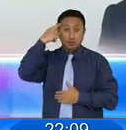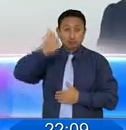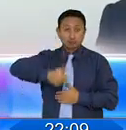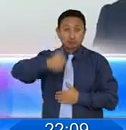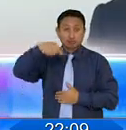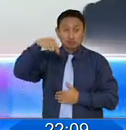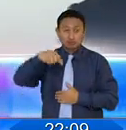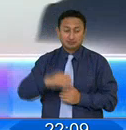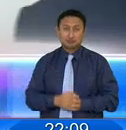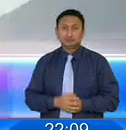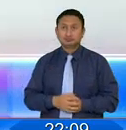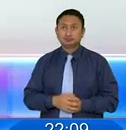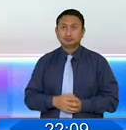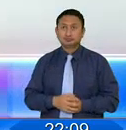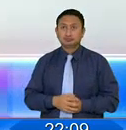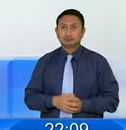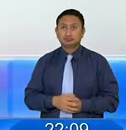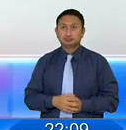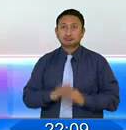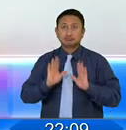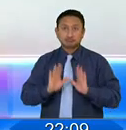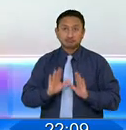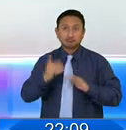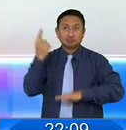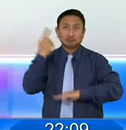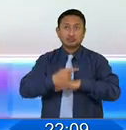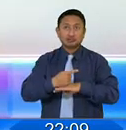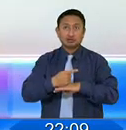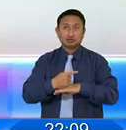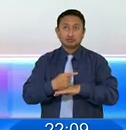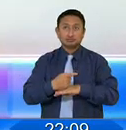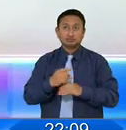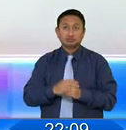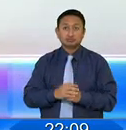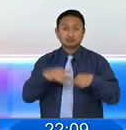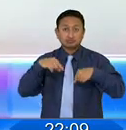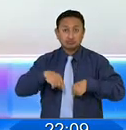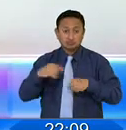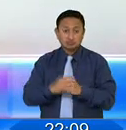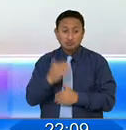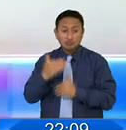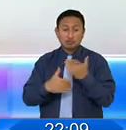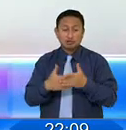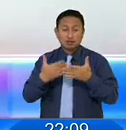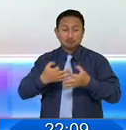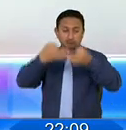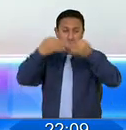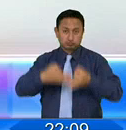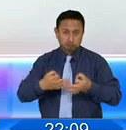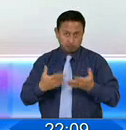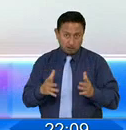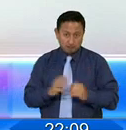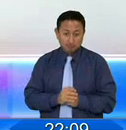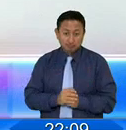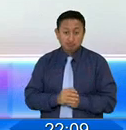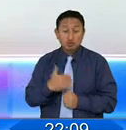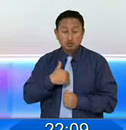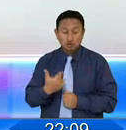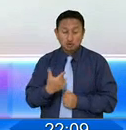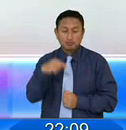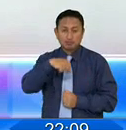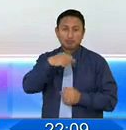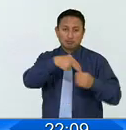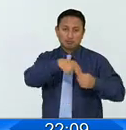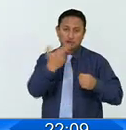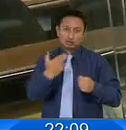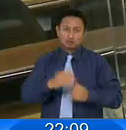vez tomó fuerza. Si en el transcurso del día esto se va oficializando, pues presentaré efectivamente